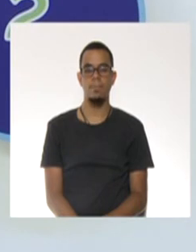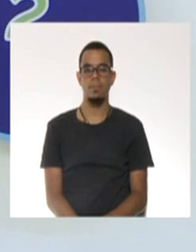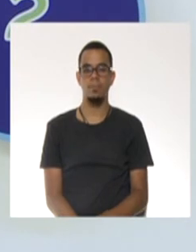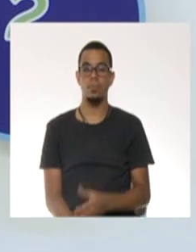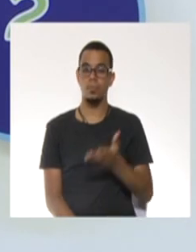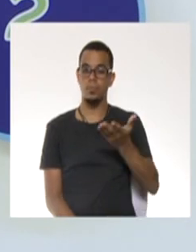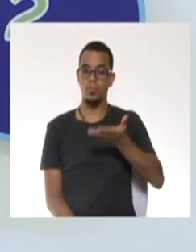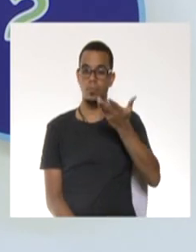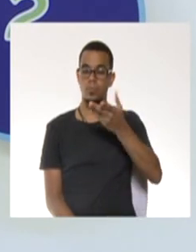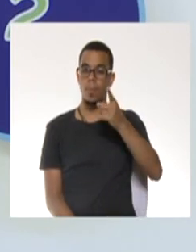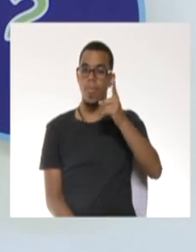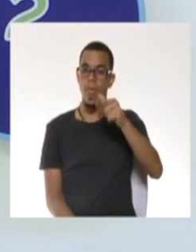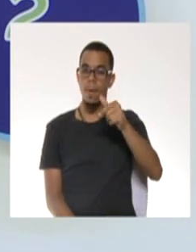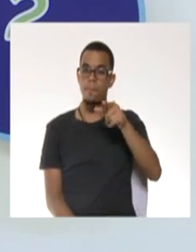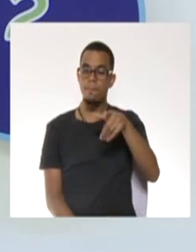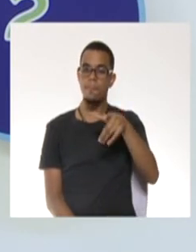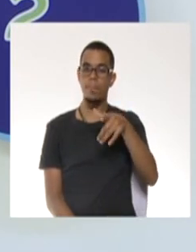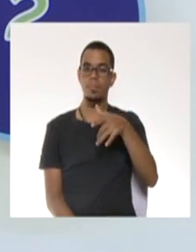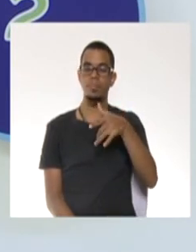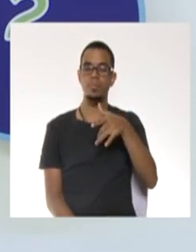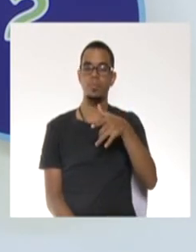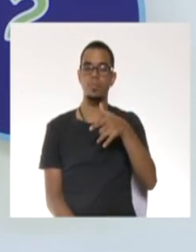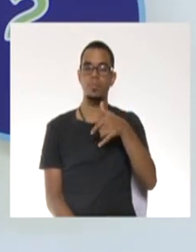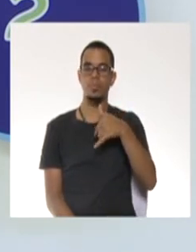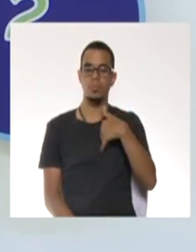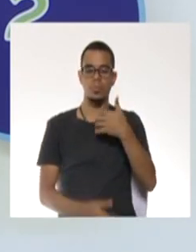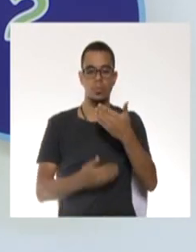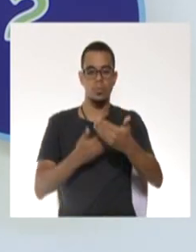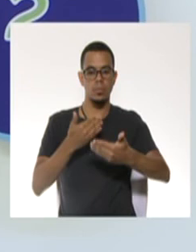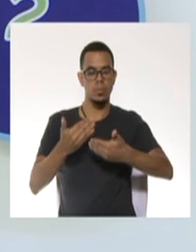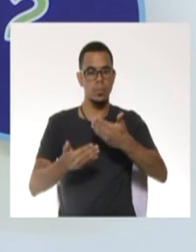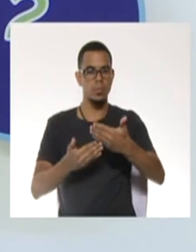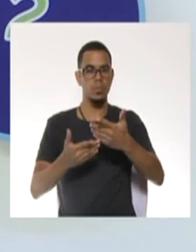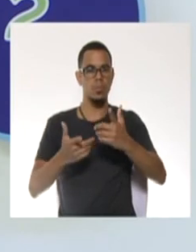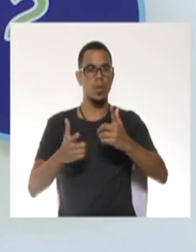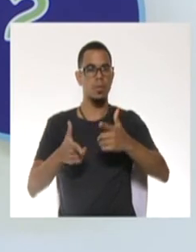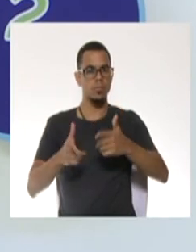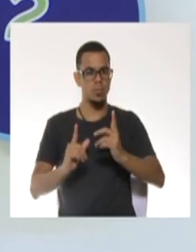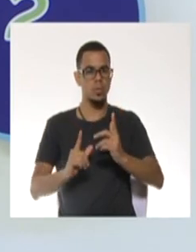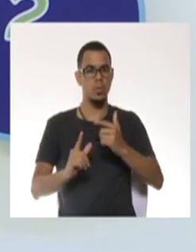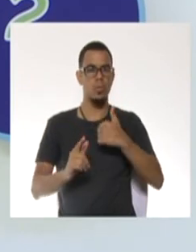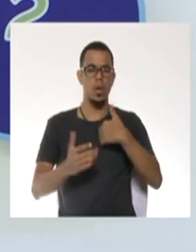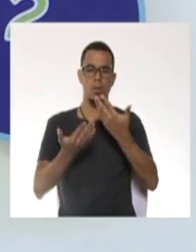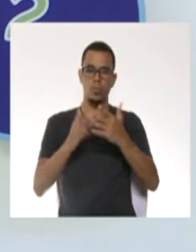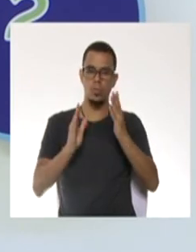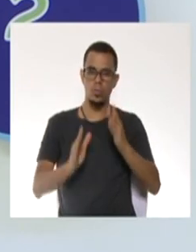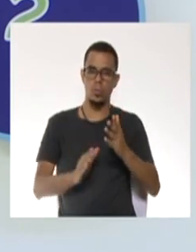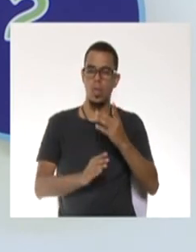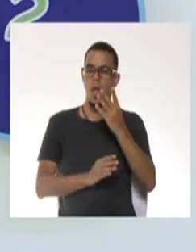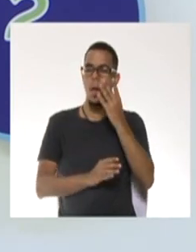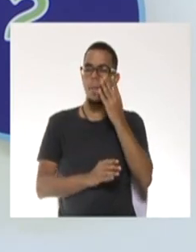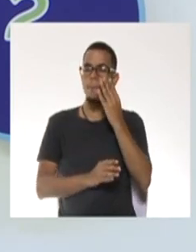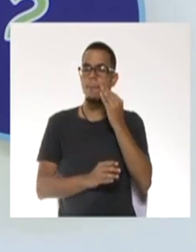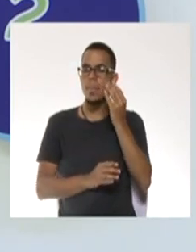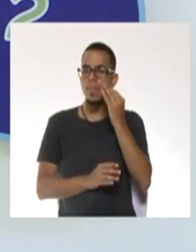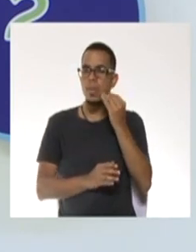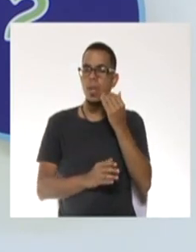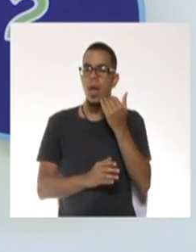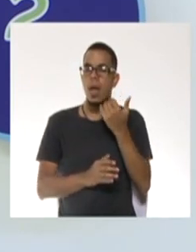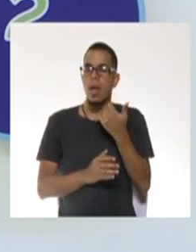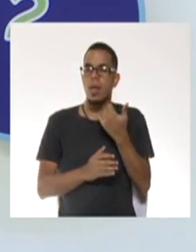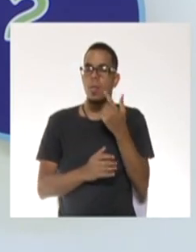consideración que en la medida que nosotros permitamos a los estudiantes experimentar, vivenciar